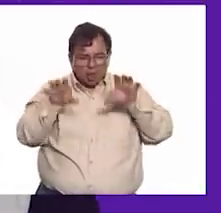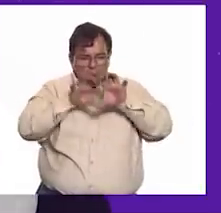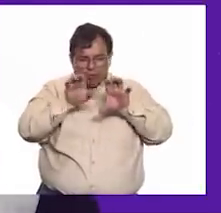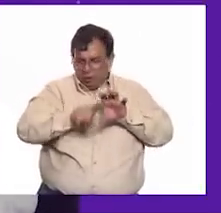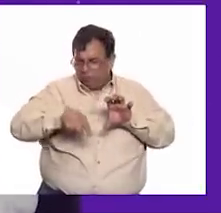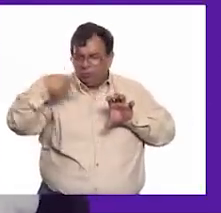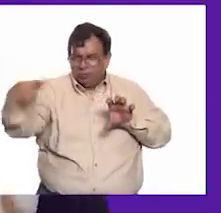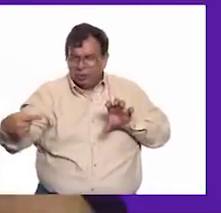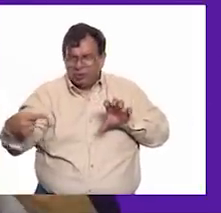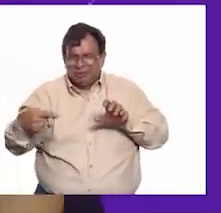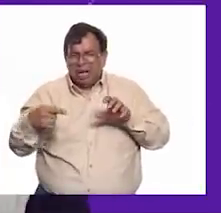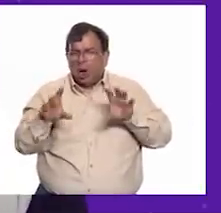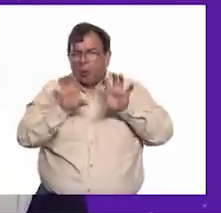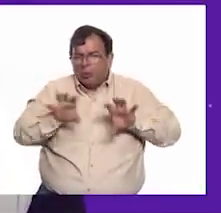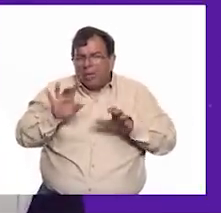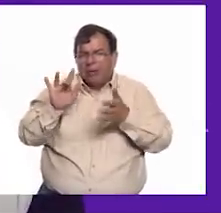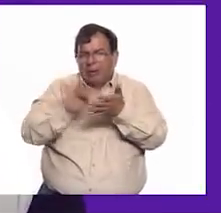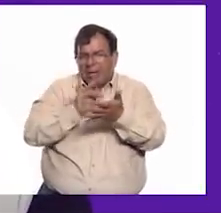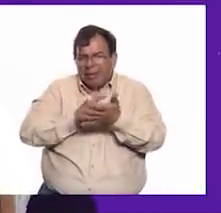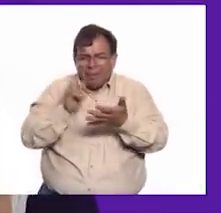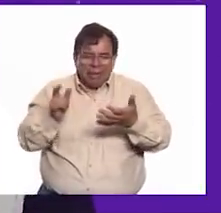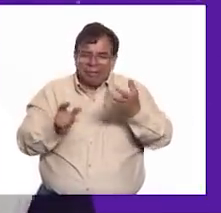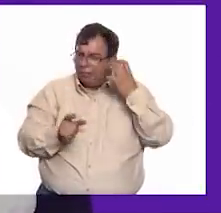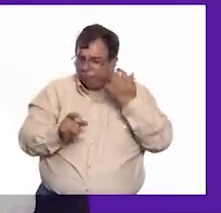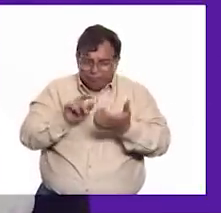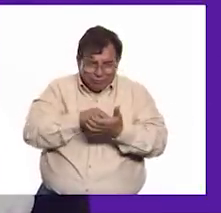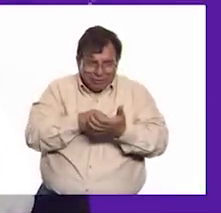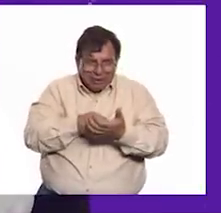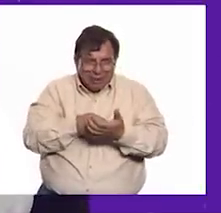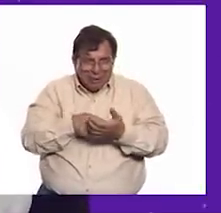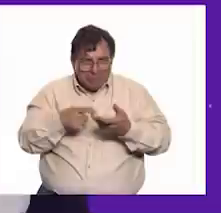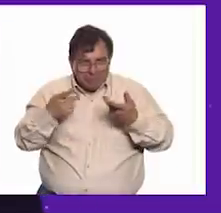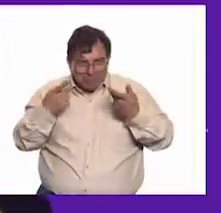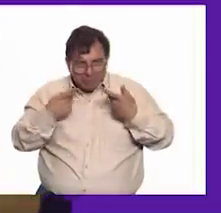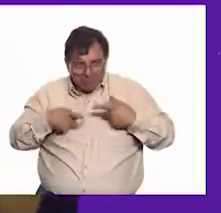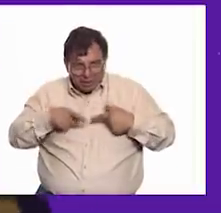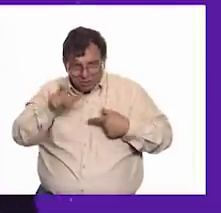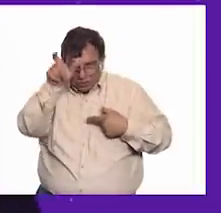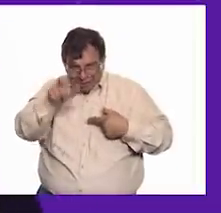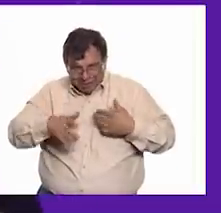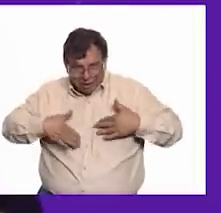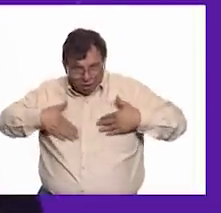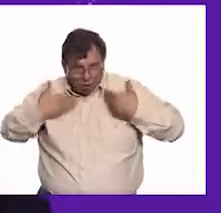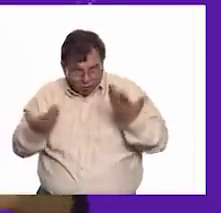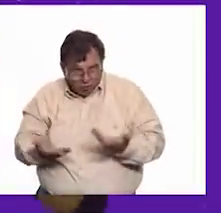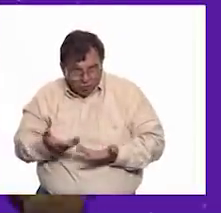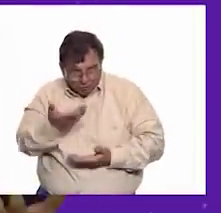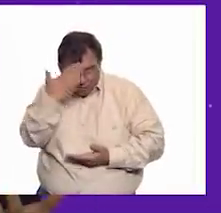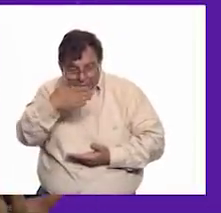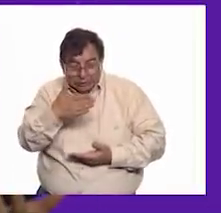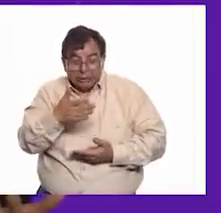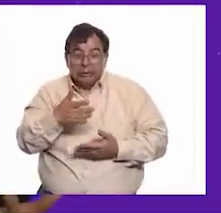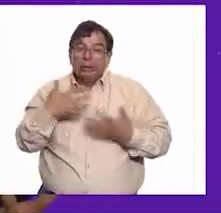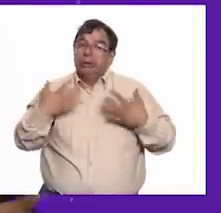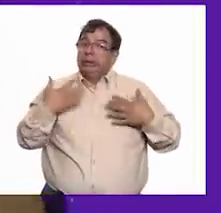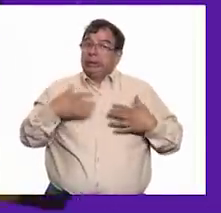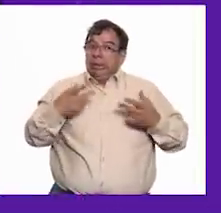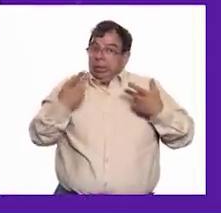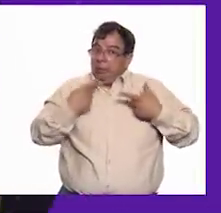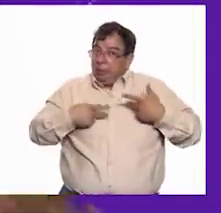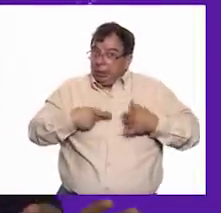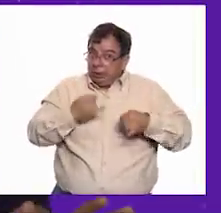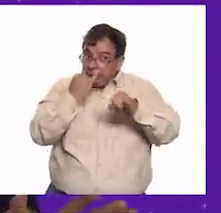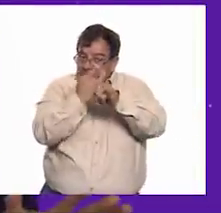computadora, tableta o teléfono celular es una persona de confianza? Pues déjame decirte que en el ciberespacio existen personas